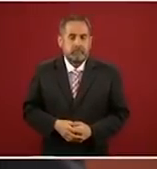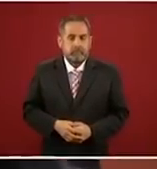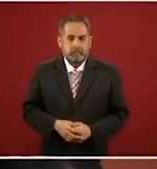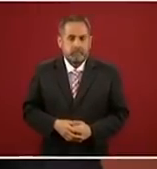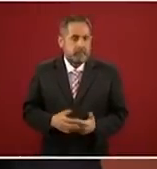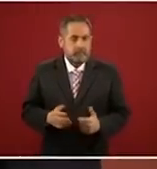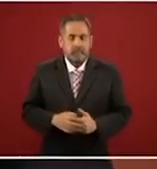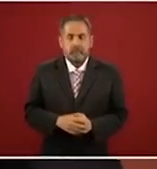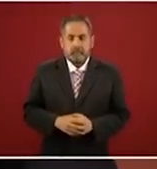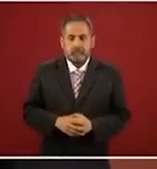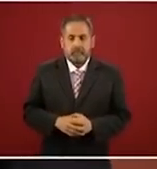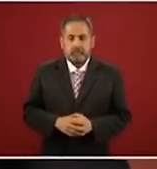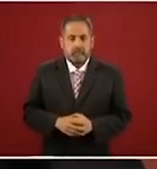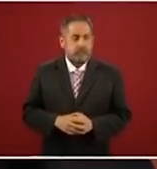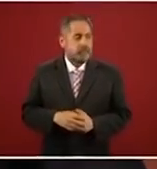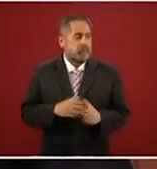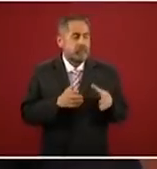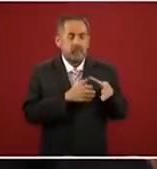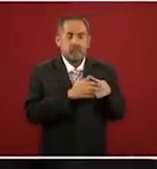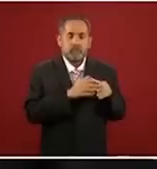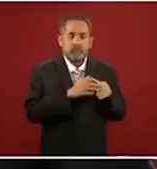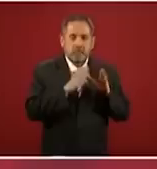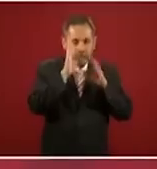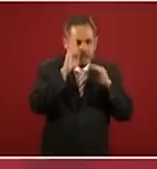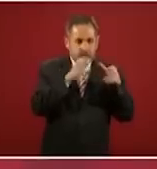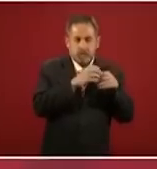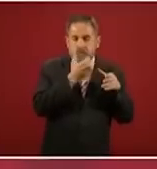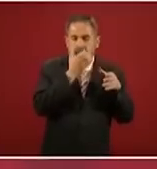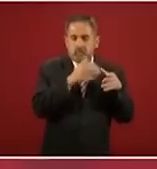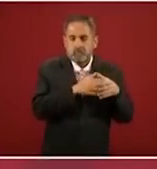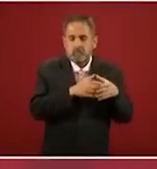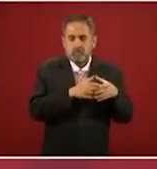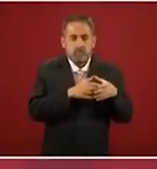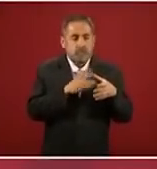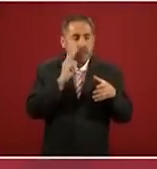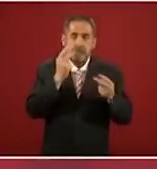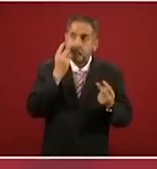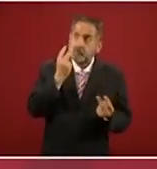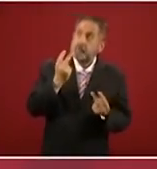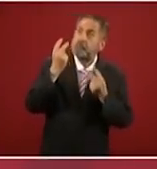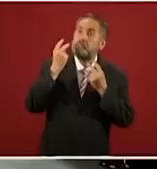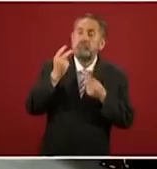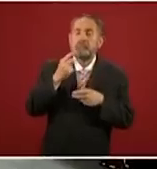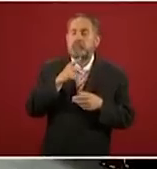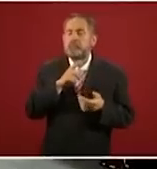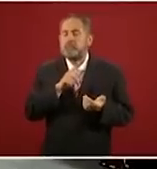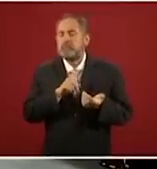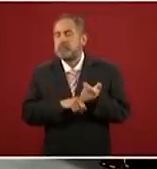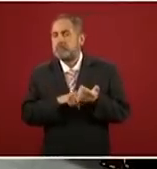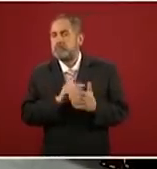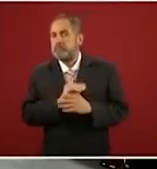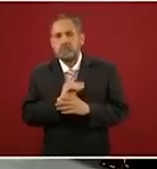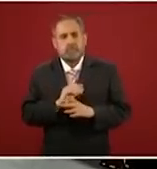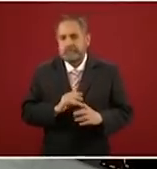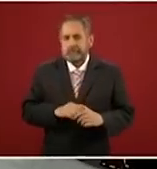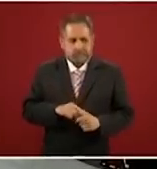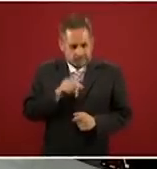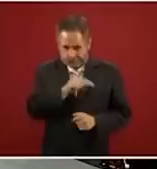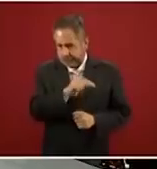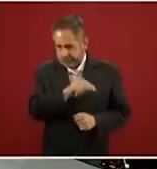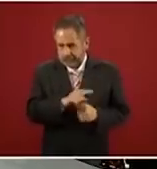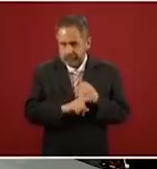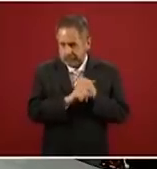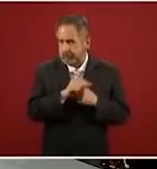los conservadores quisieran que volviéramos a ver para otro lado que